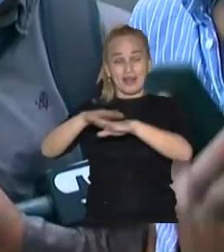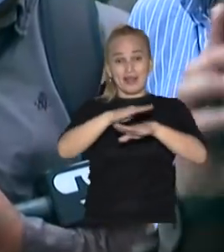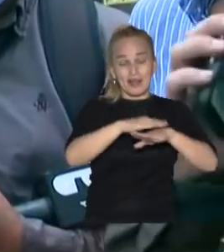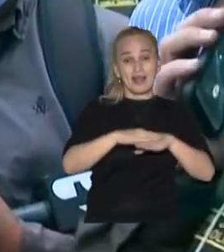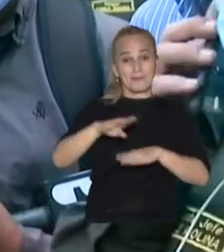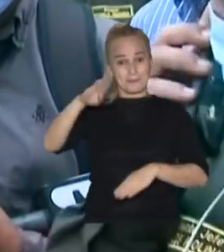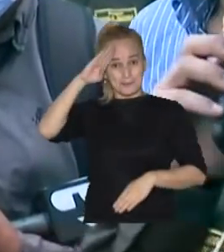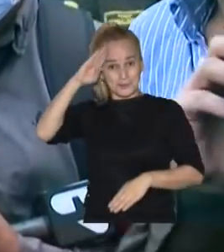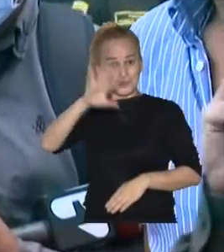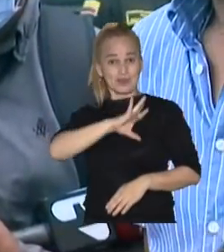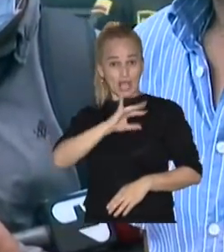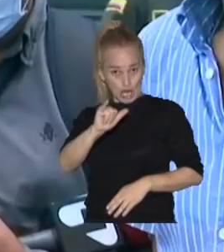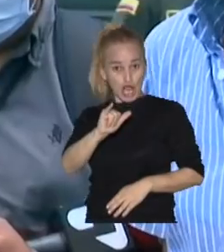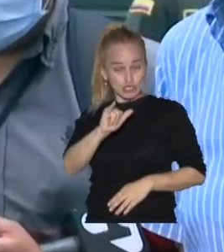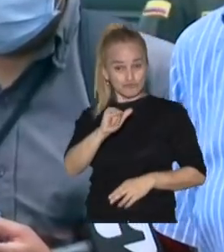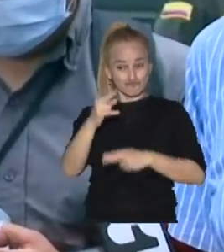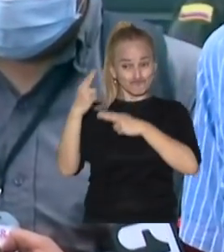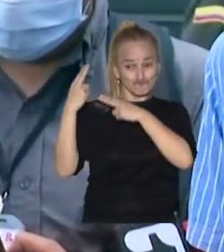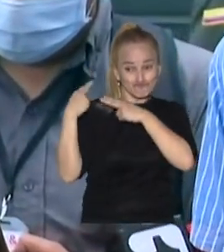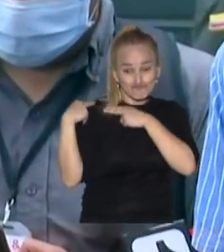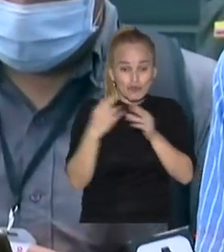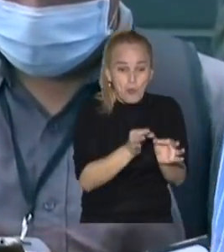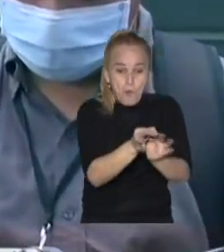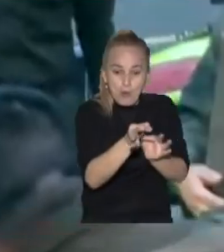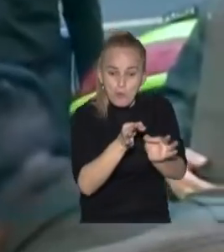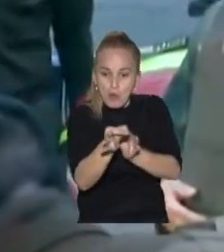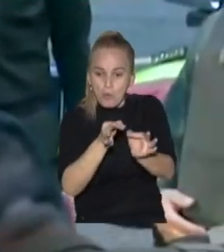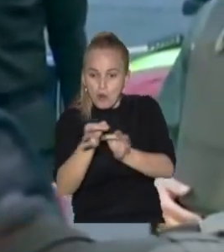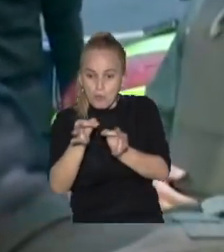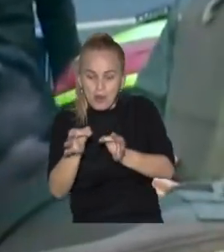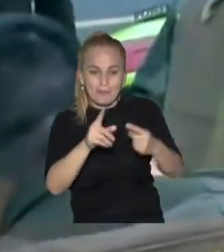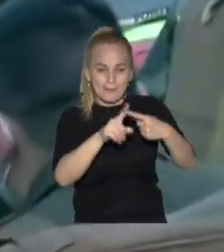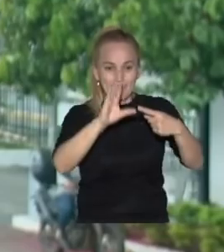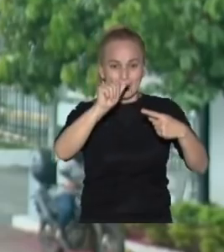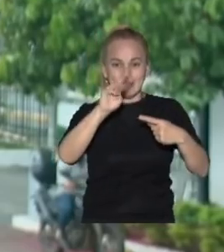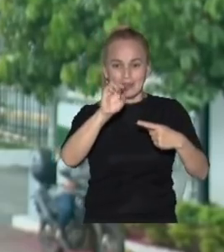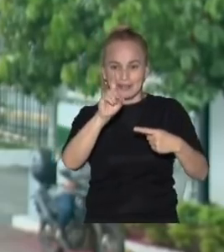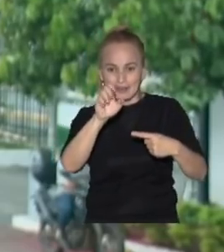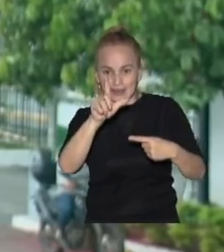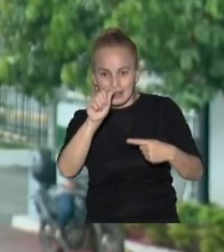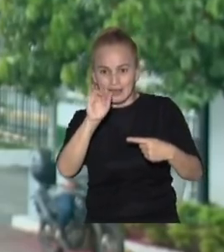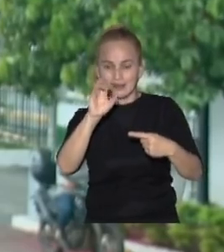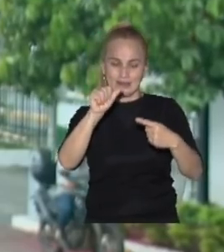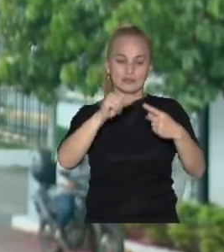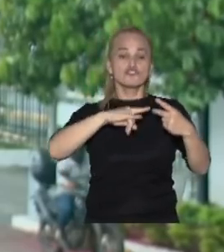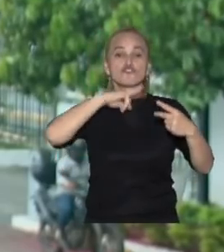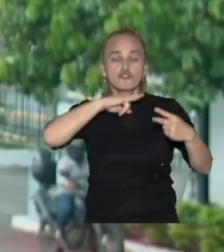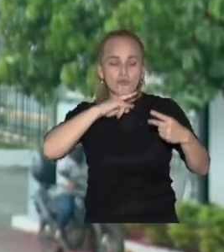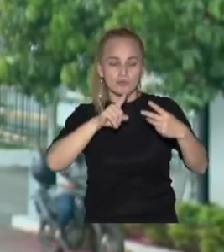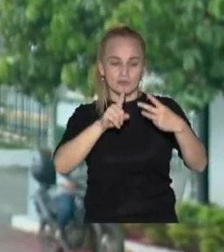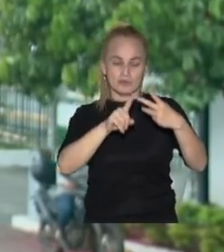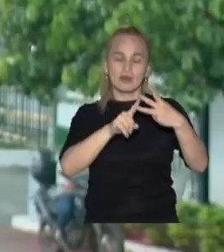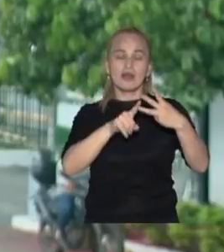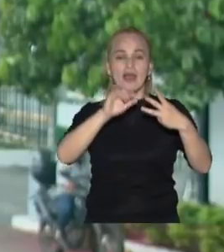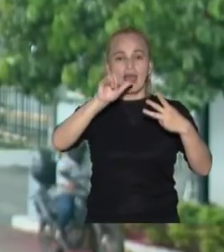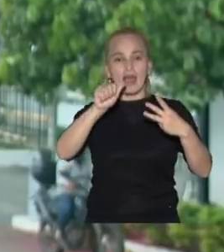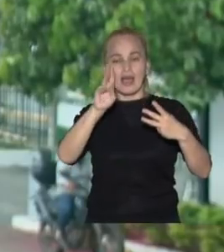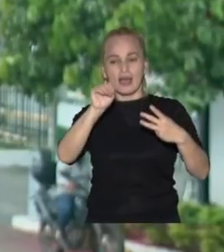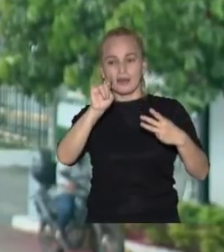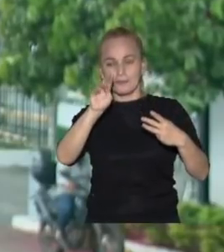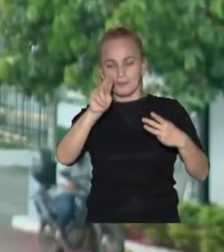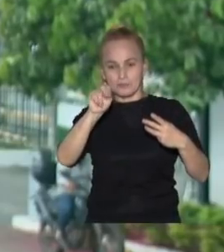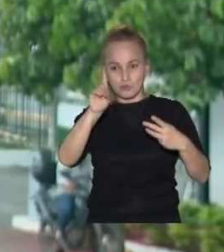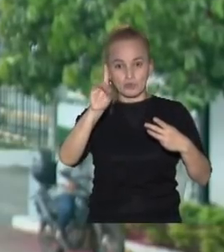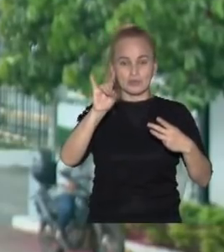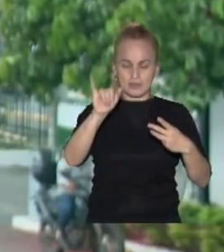Metropolitana de Cali también se encarga de los municipios de Candelaria, Yumbo y Jamundí. Hasta el momento la institución ni el alto oficial se han